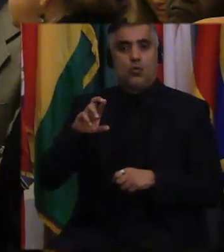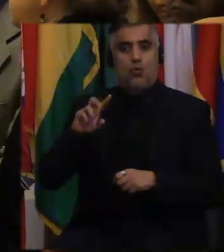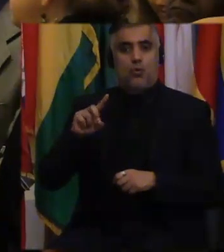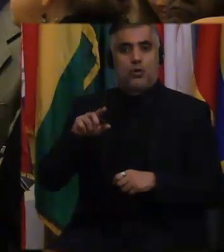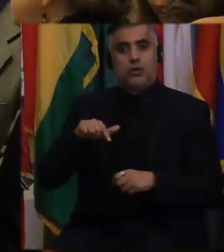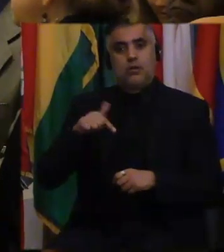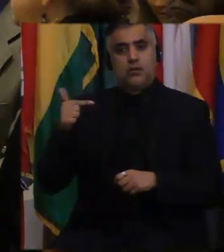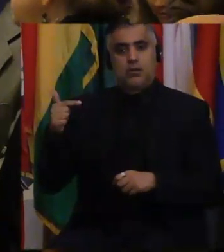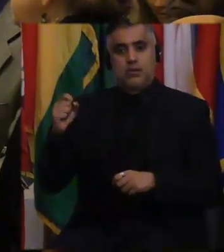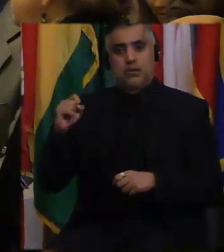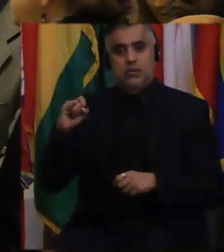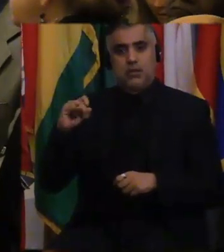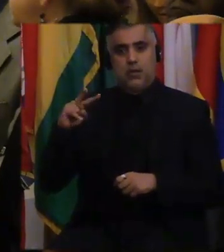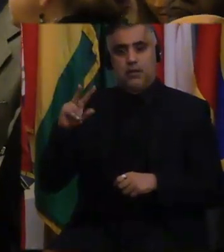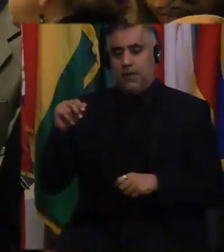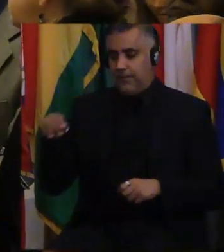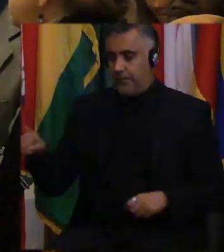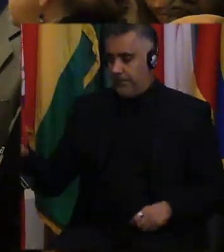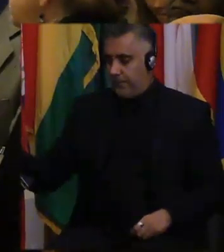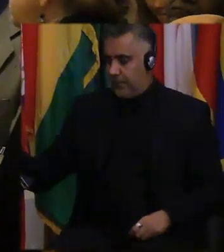comment. Sí.